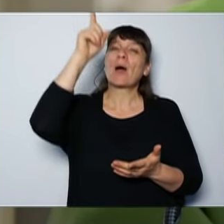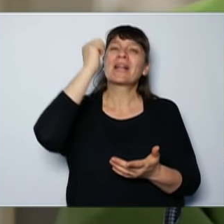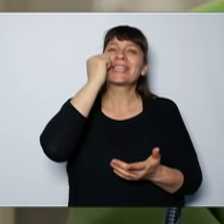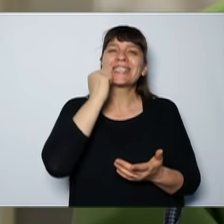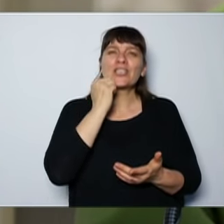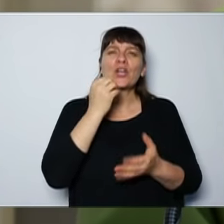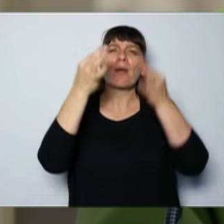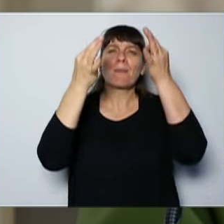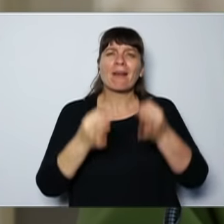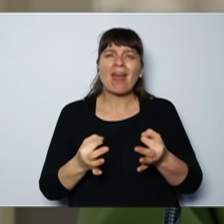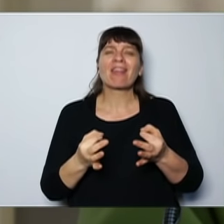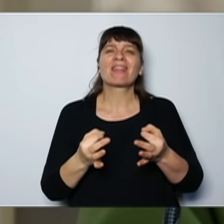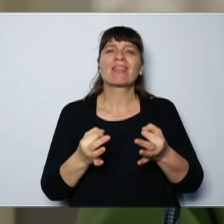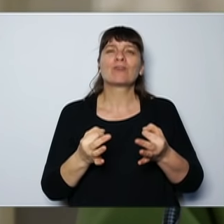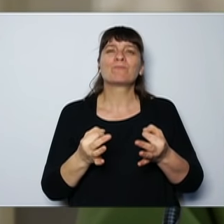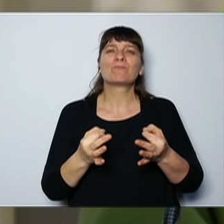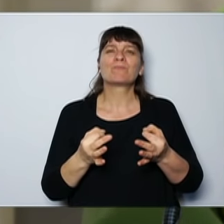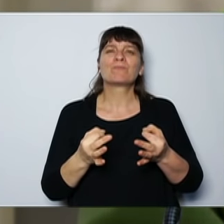palabra, Señor, es verdad,